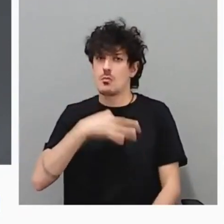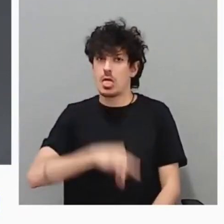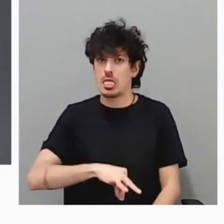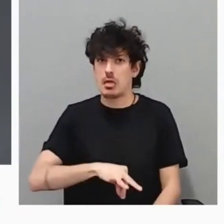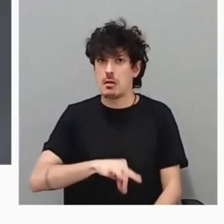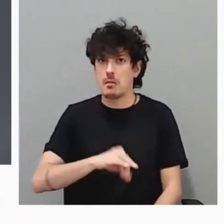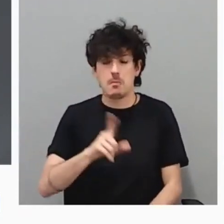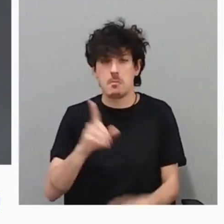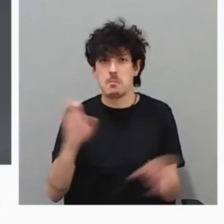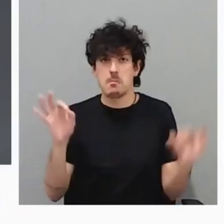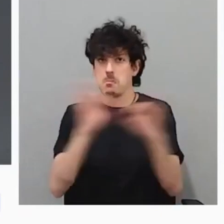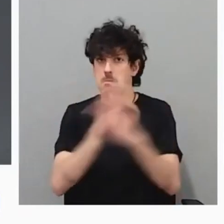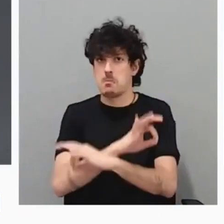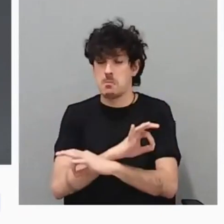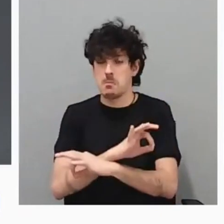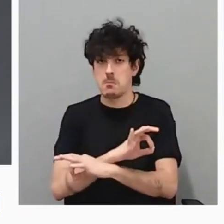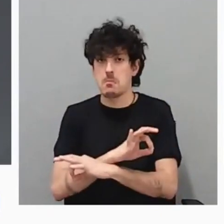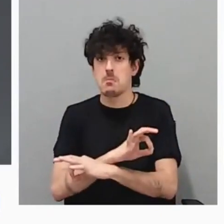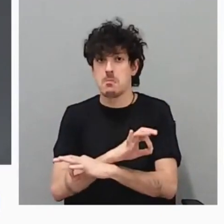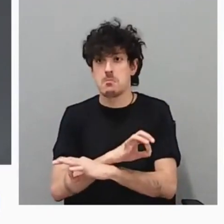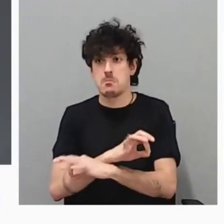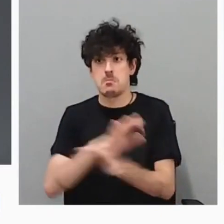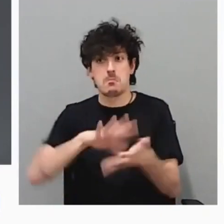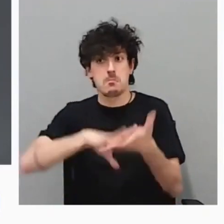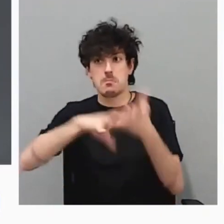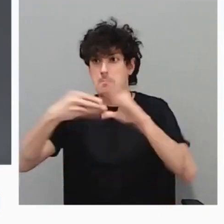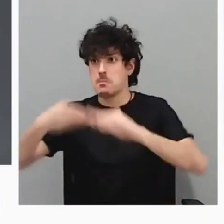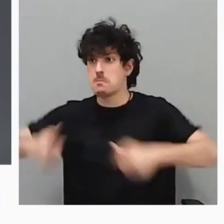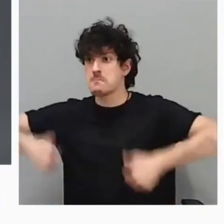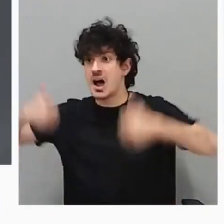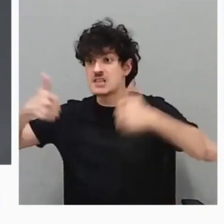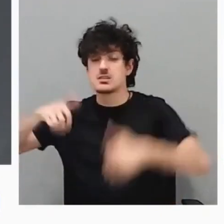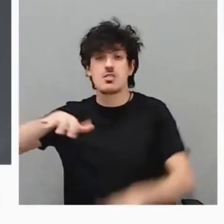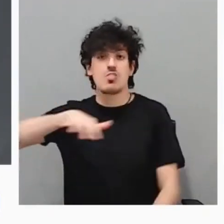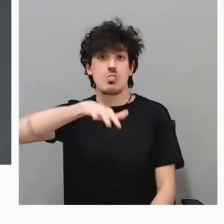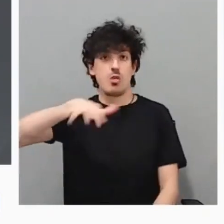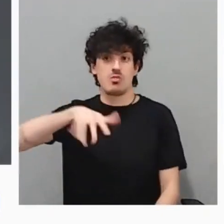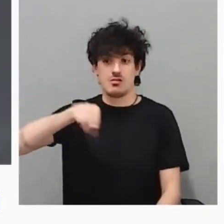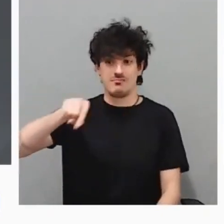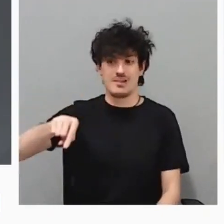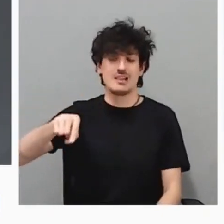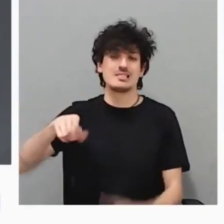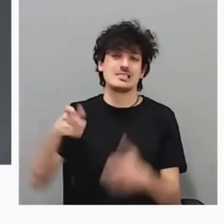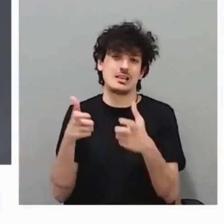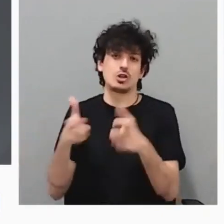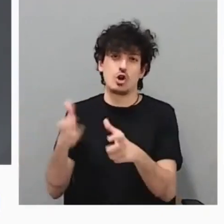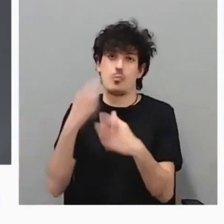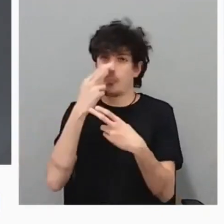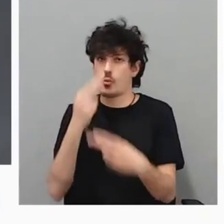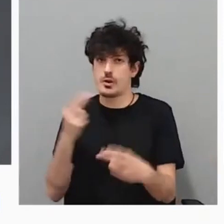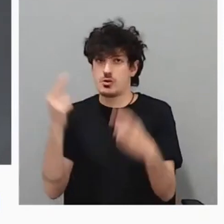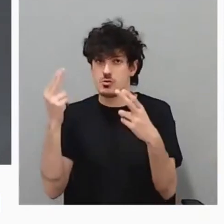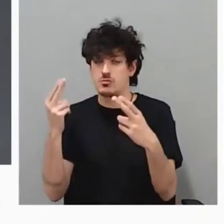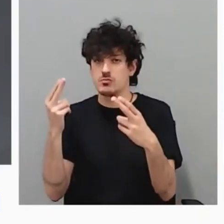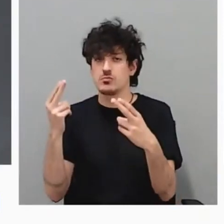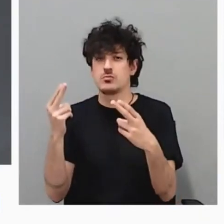nuestras mayores implementaciones han sido en el sector público. Hemos integrado más